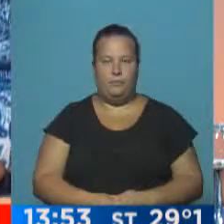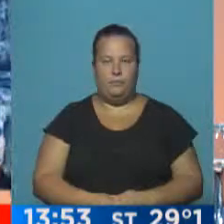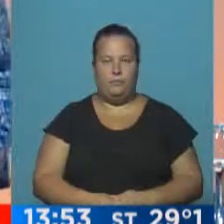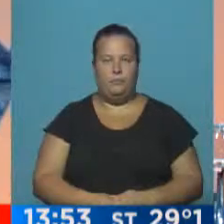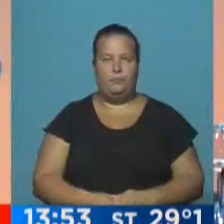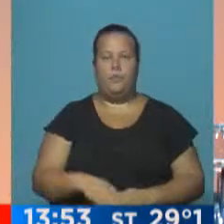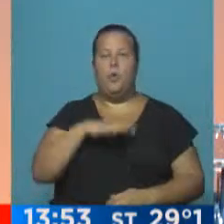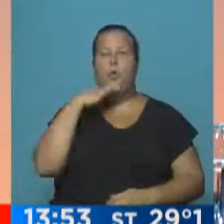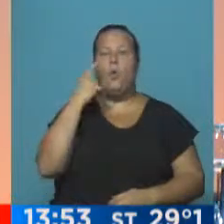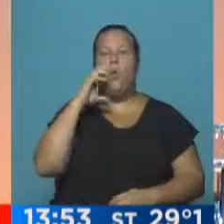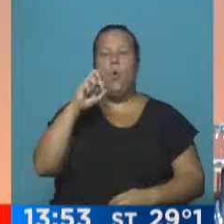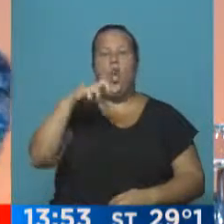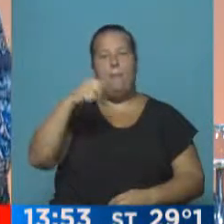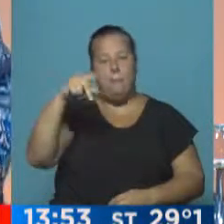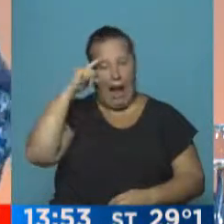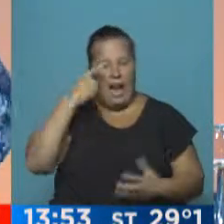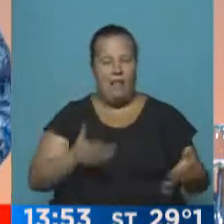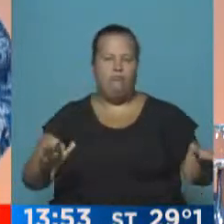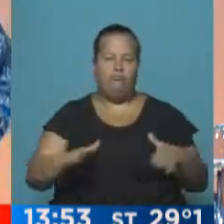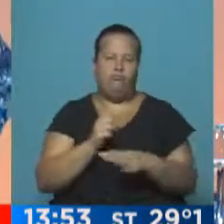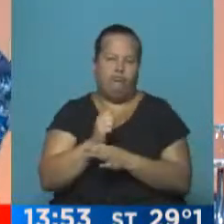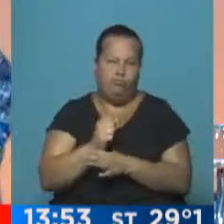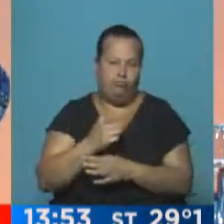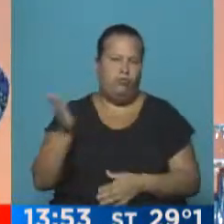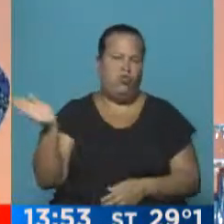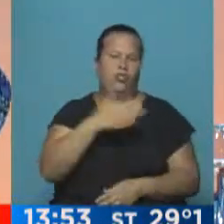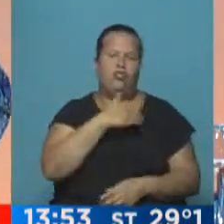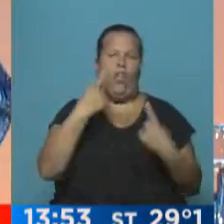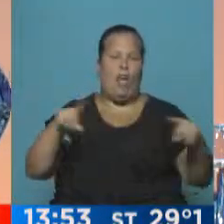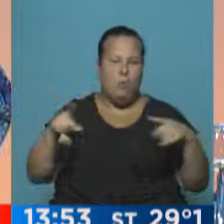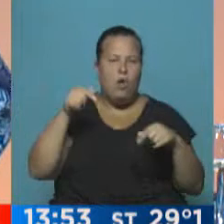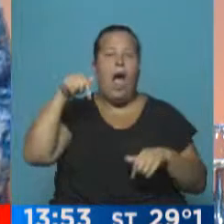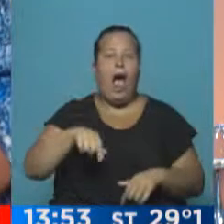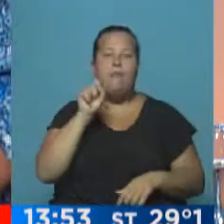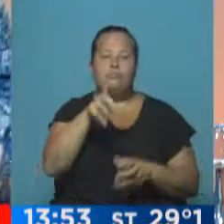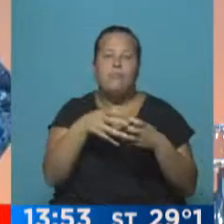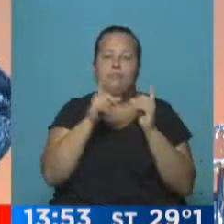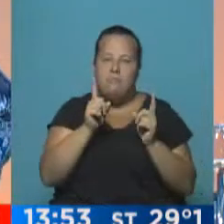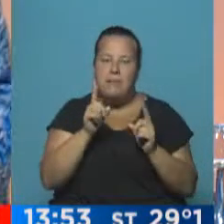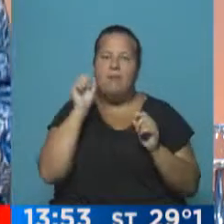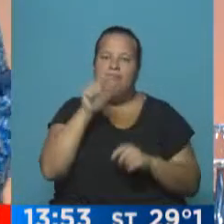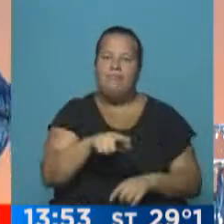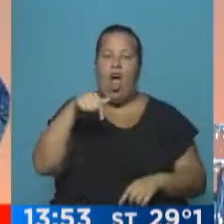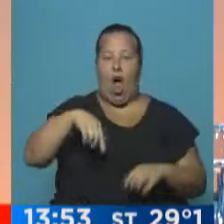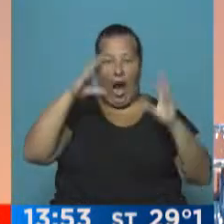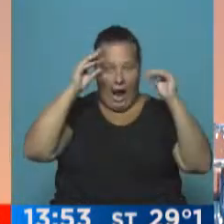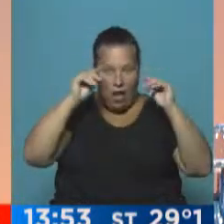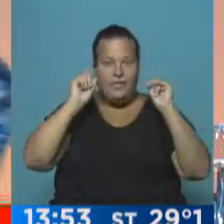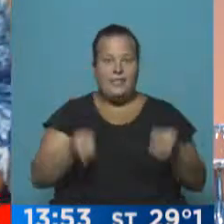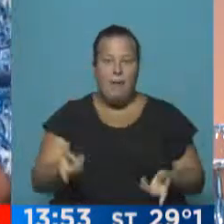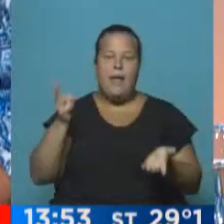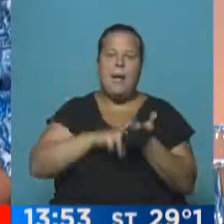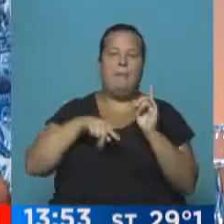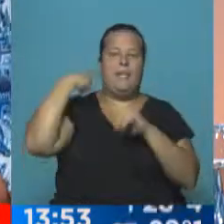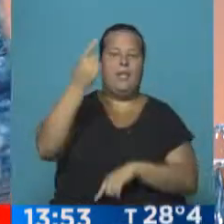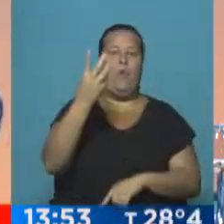culpan es un bandoneonista de lujo ha tocado en todas las orquestas y ahora tiene su propia orquesta típica hoy a la noche y también repite el